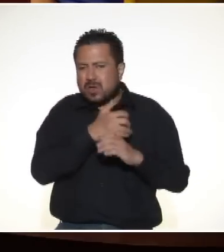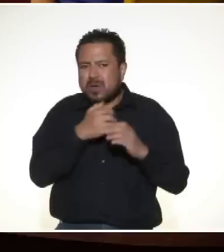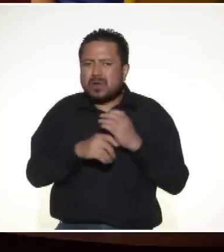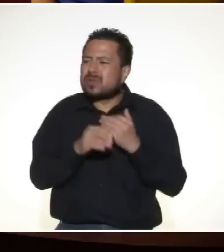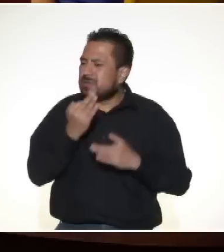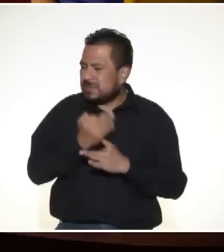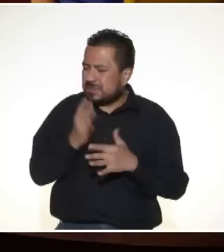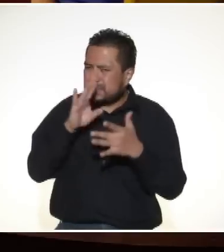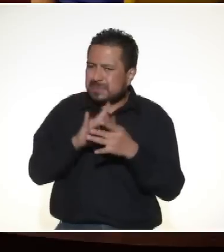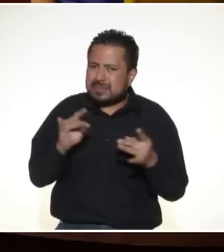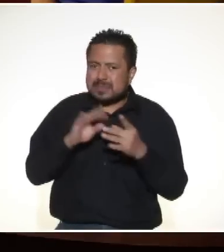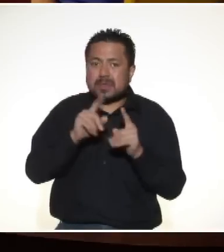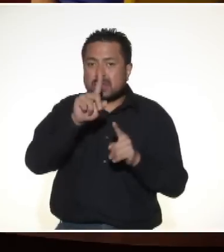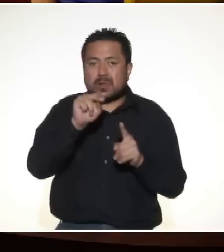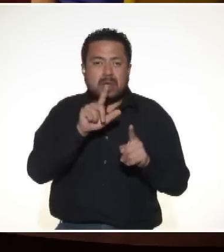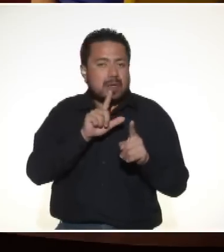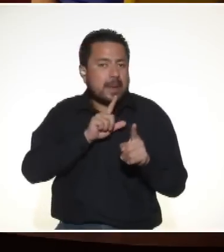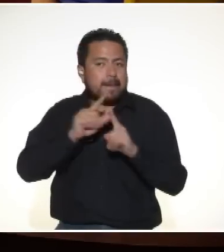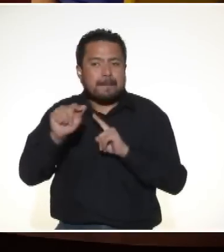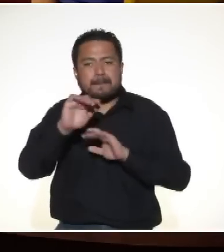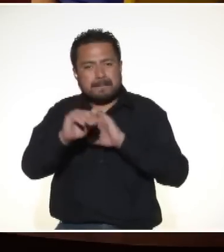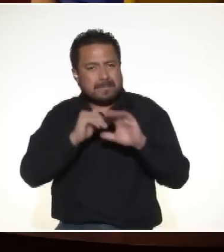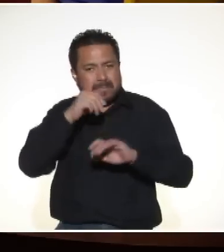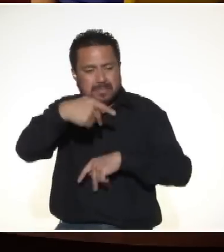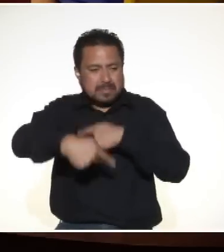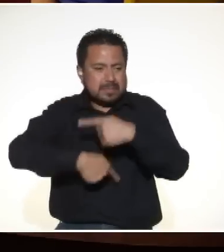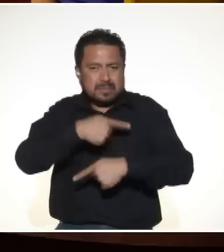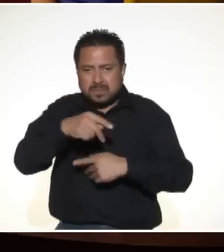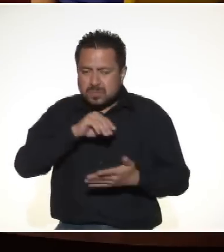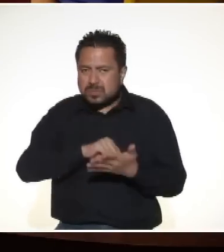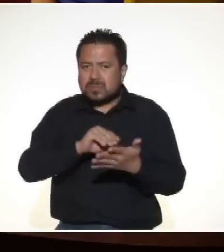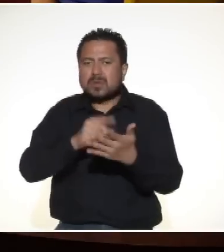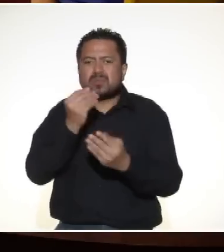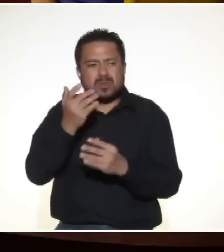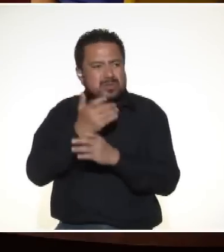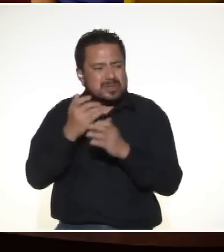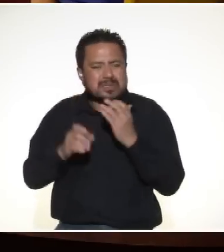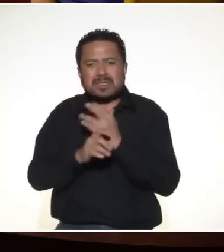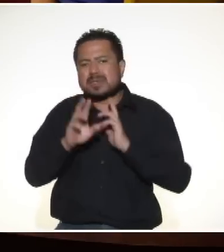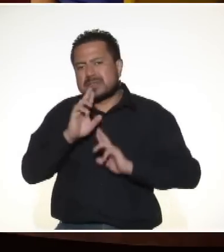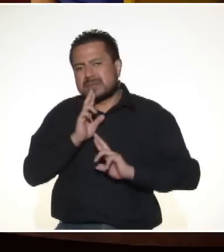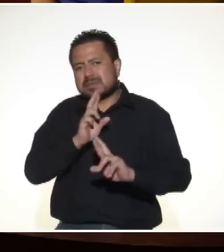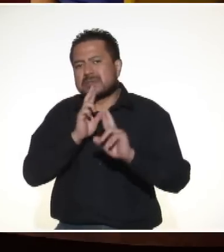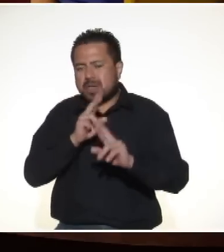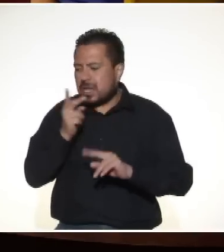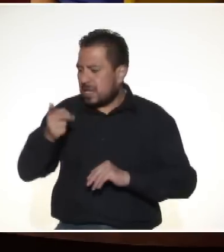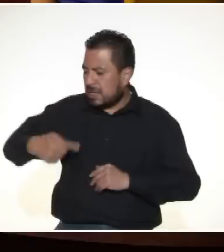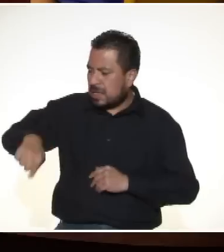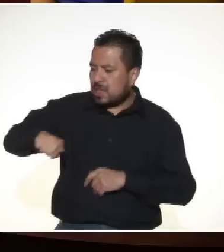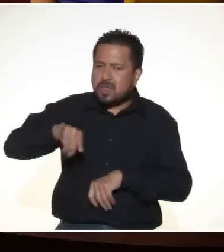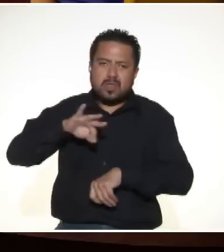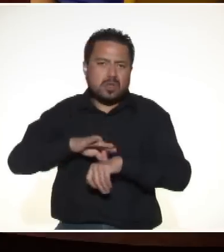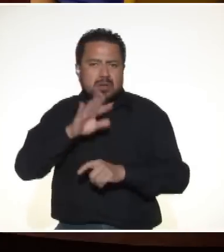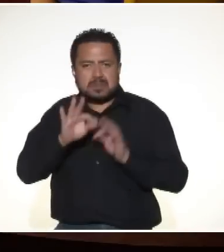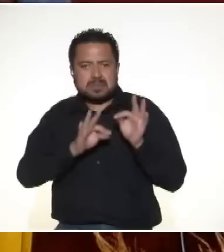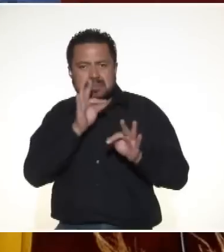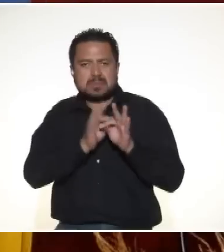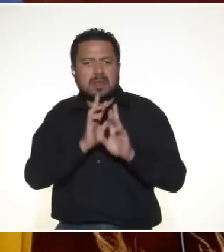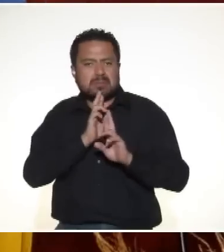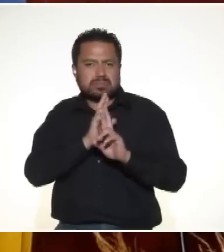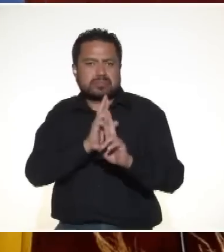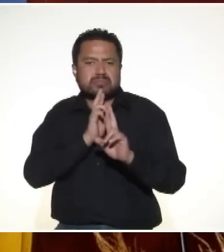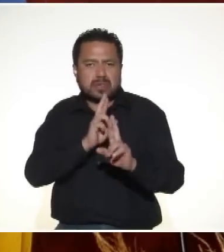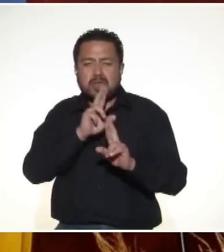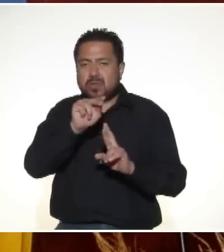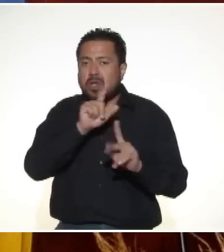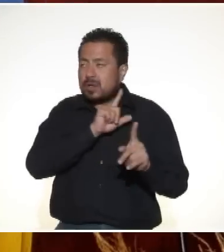hemos hablado ahora. No se vayan, síganos mandando sus preguntas porque todavía hay muchas cosas que contestar y aquí los doctores están listos para contestarles a ustedes.